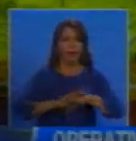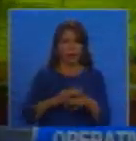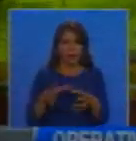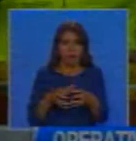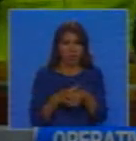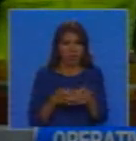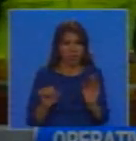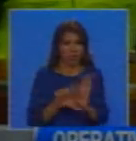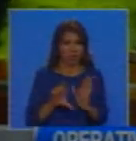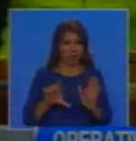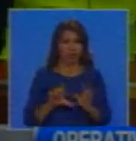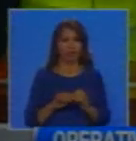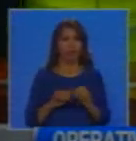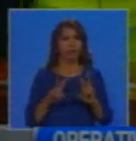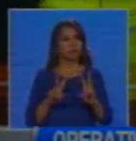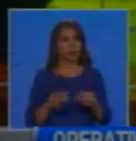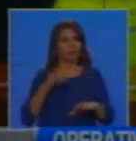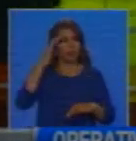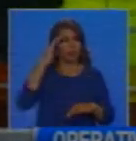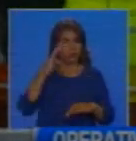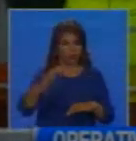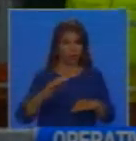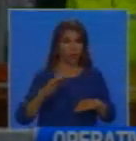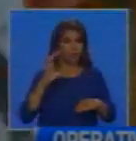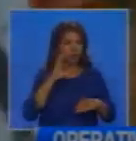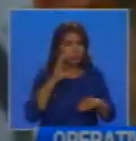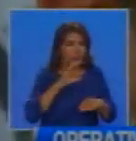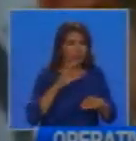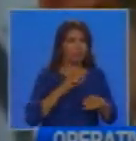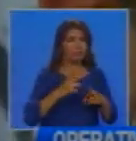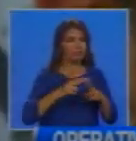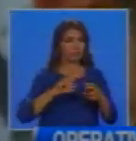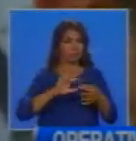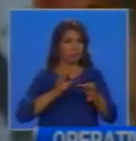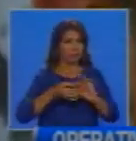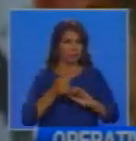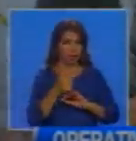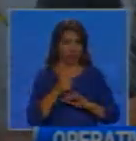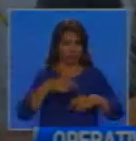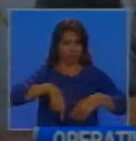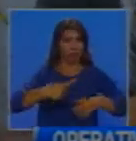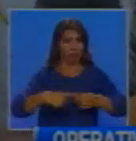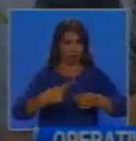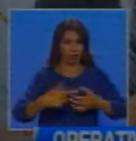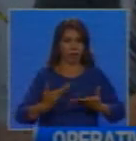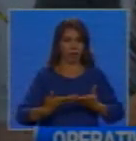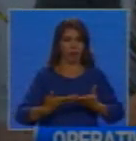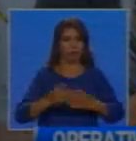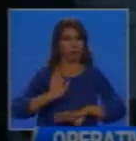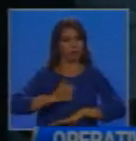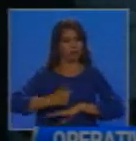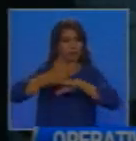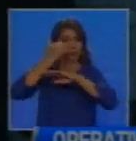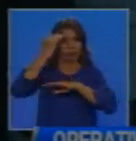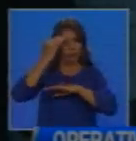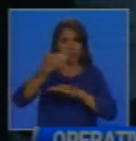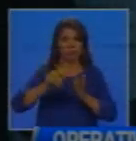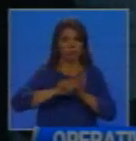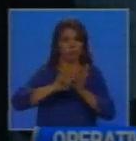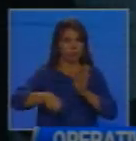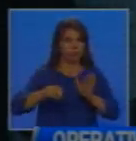ilícita en el operativo denominado Eslabón 10, que se realizó en Quito. En un trabajo conjunto entre la policía, la